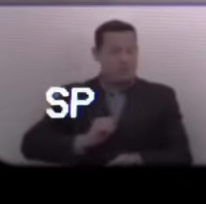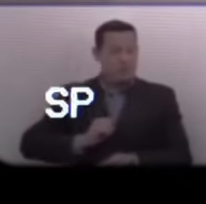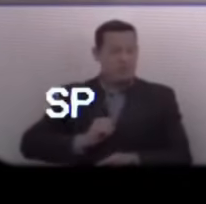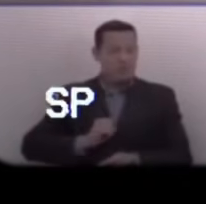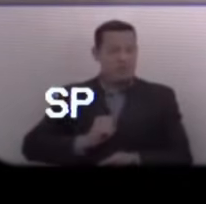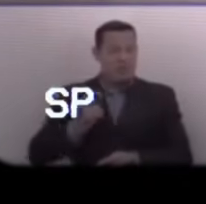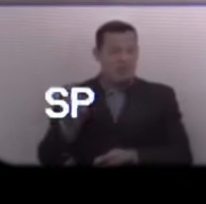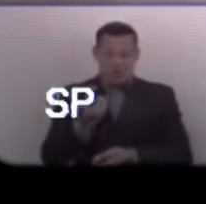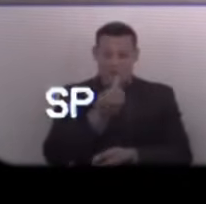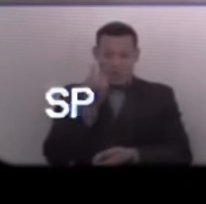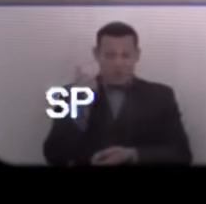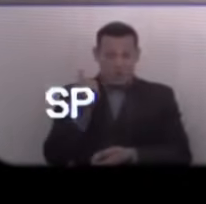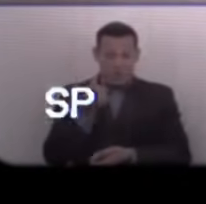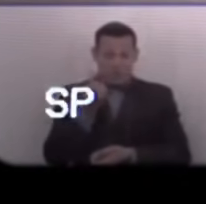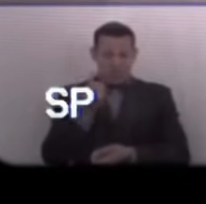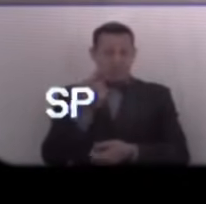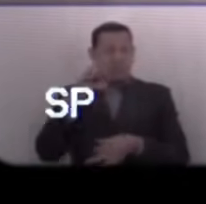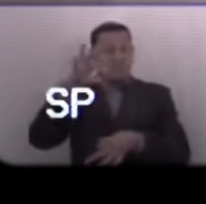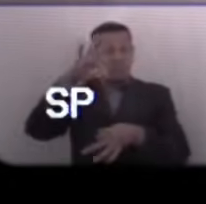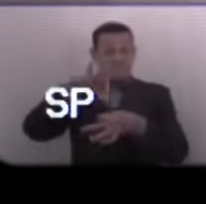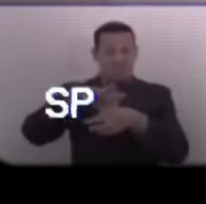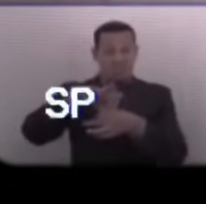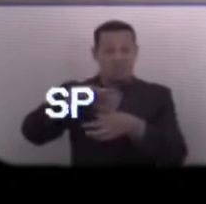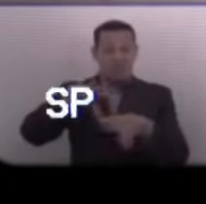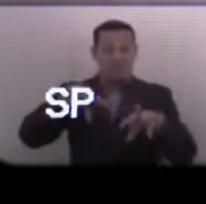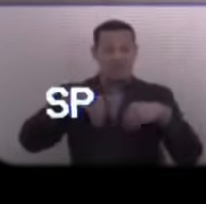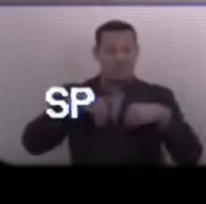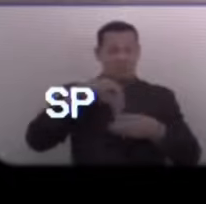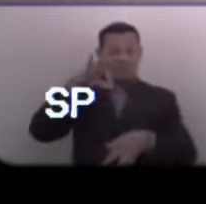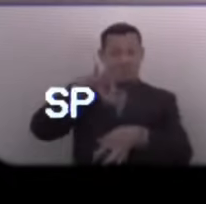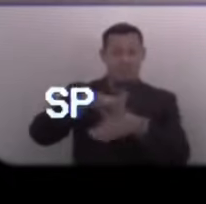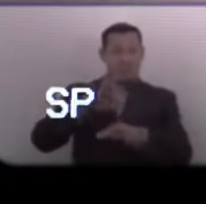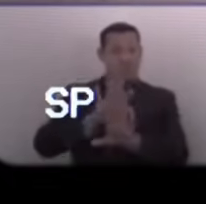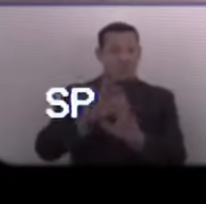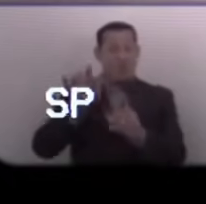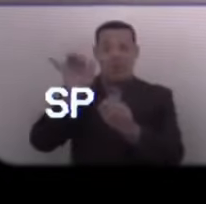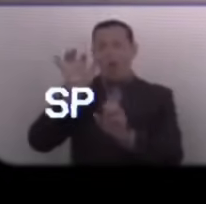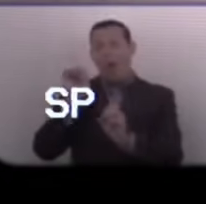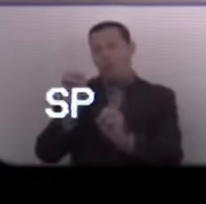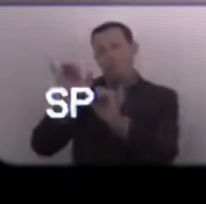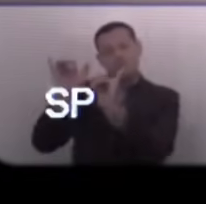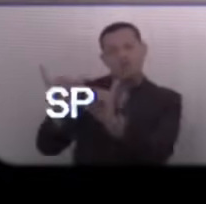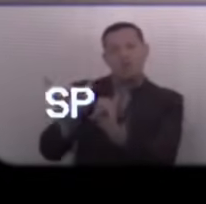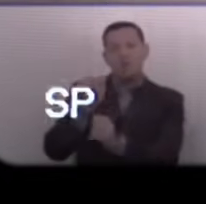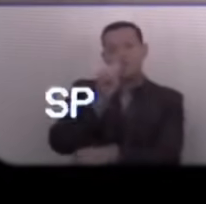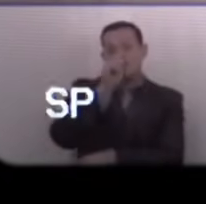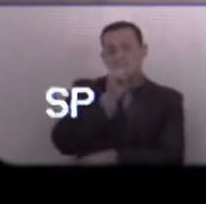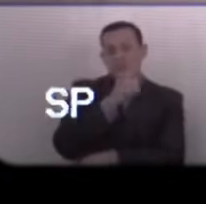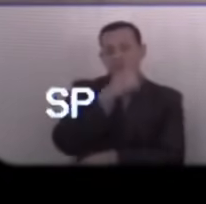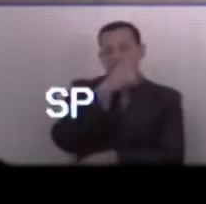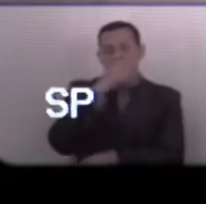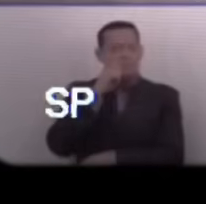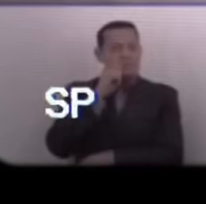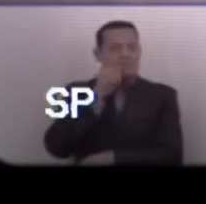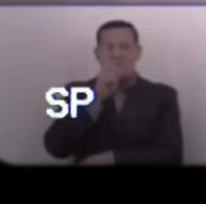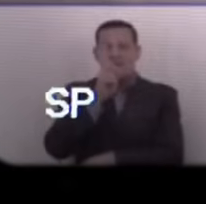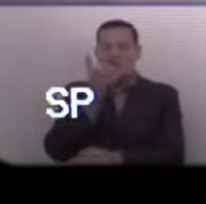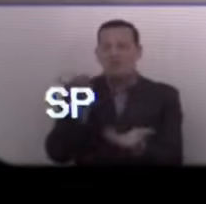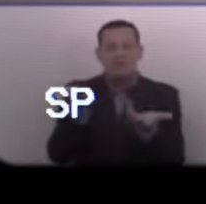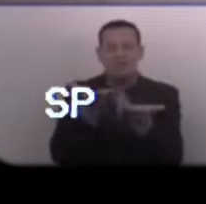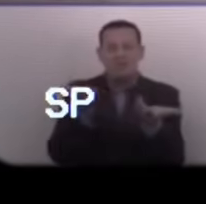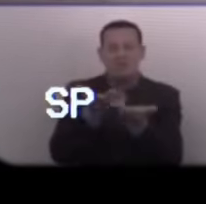mínimo es dar el voto, o por lo menos quedarse callados y no hacernos pasar